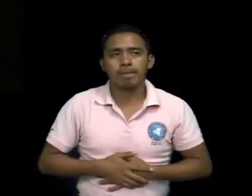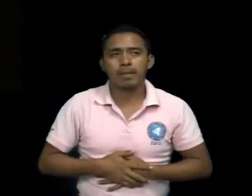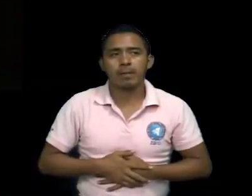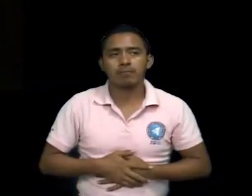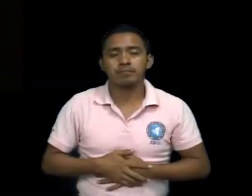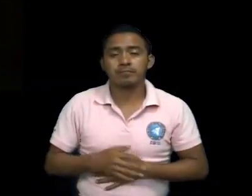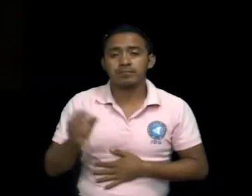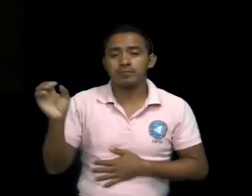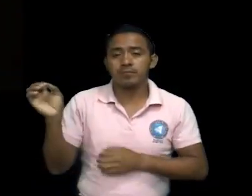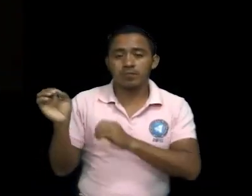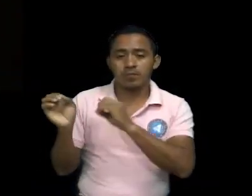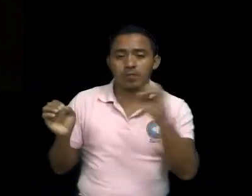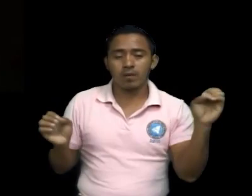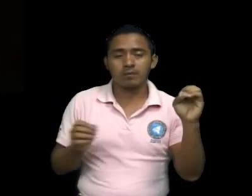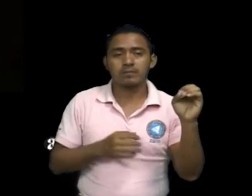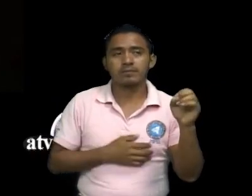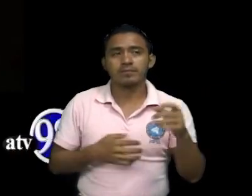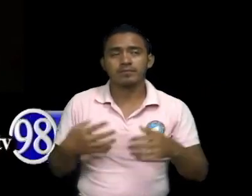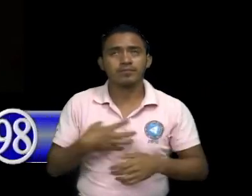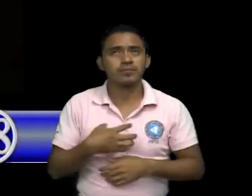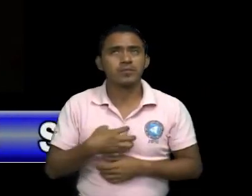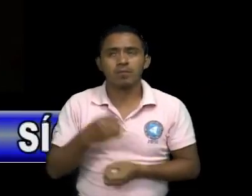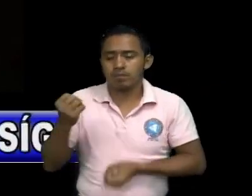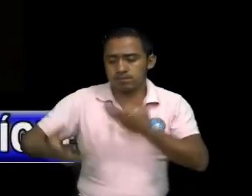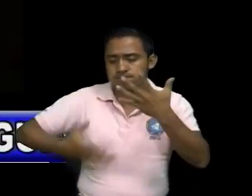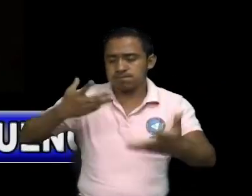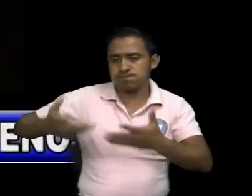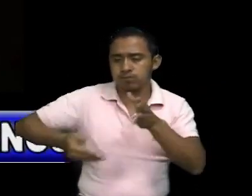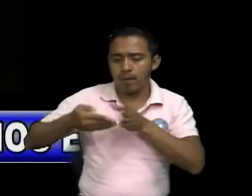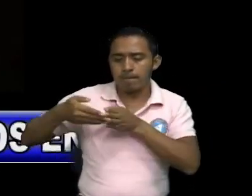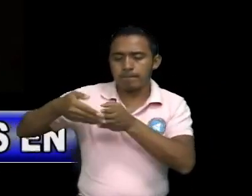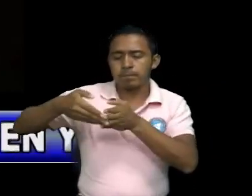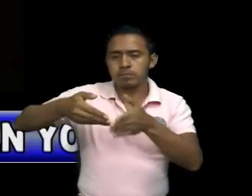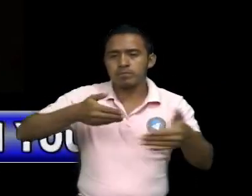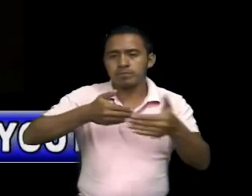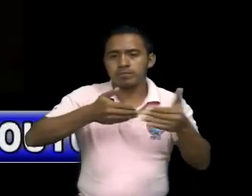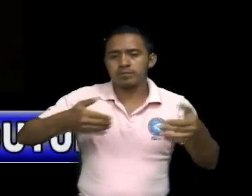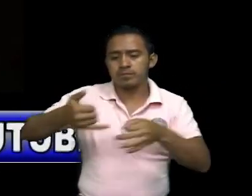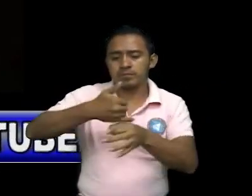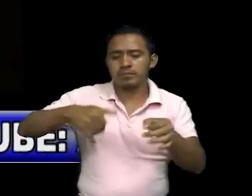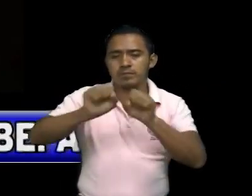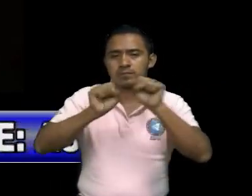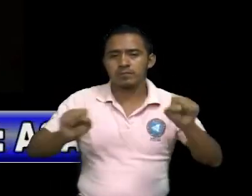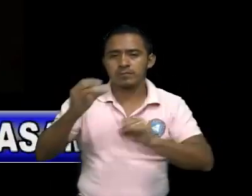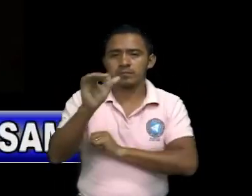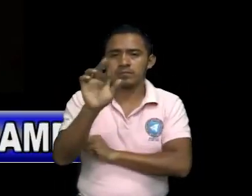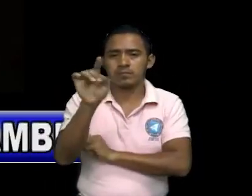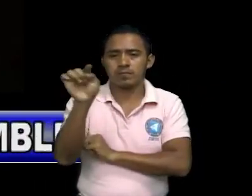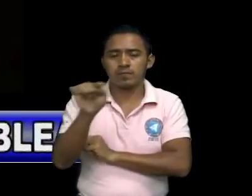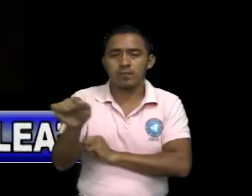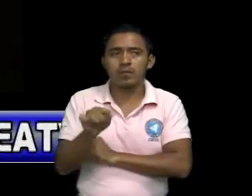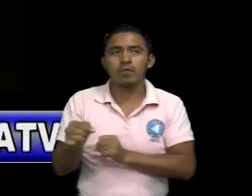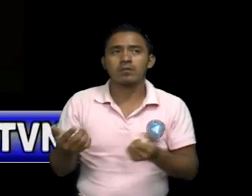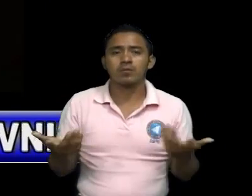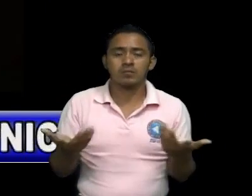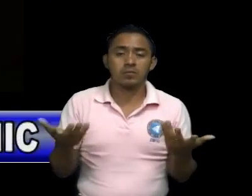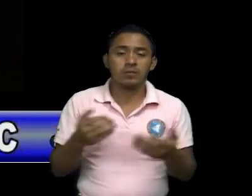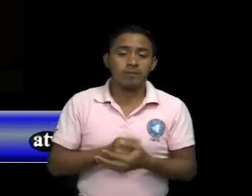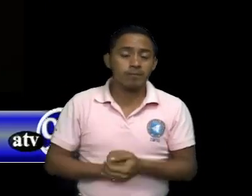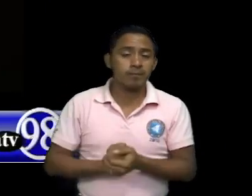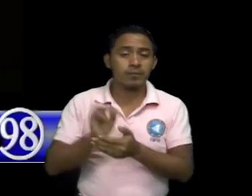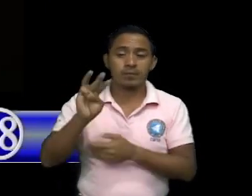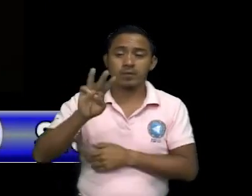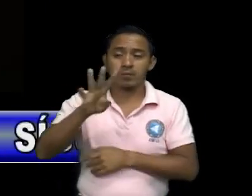Al oeste de los Estados Unidos, un incendio en un barco que navegaba cerca de la isla Santa Cruz en las costas de California dejó